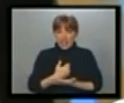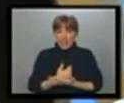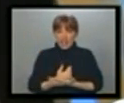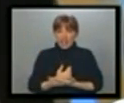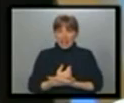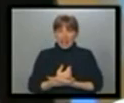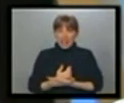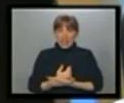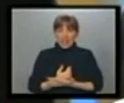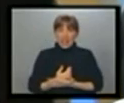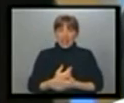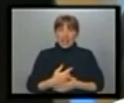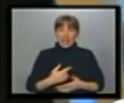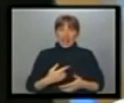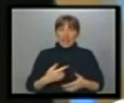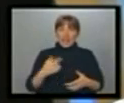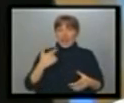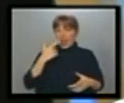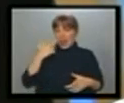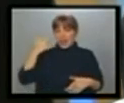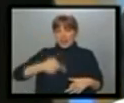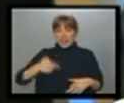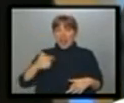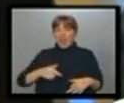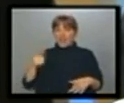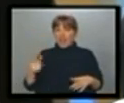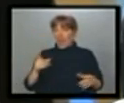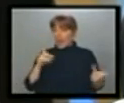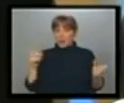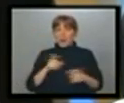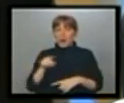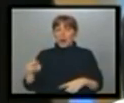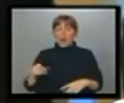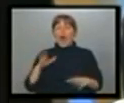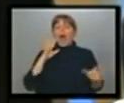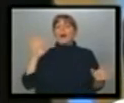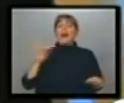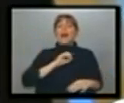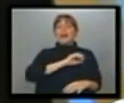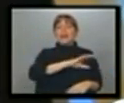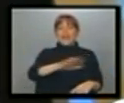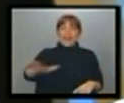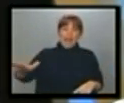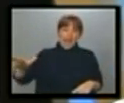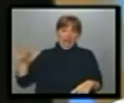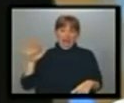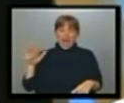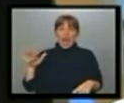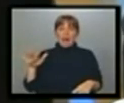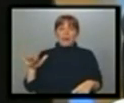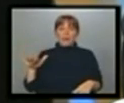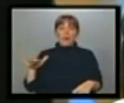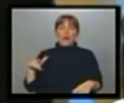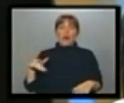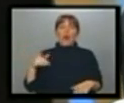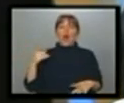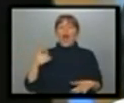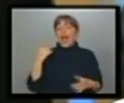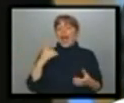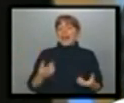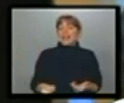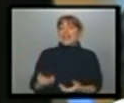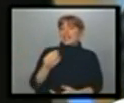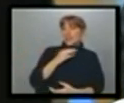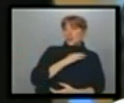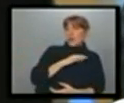¿sabes qué cosa? El aumento de los combustibles. Te voy a contar cuáles son los números que está manejando el campo en cuanto a lo que tiene de ganancia o